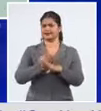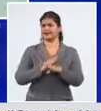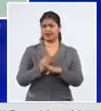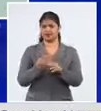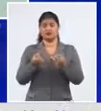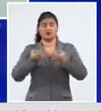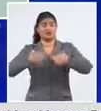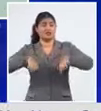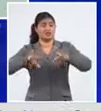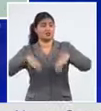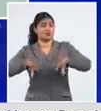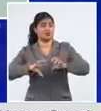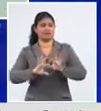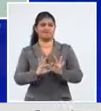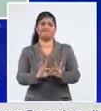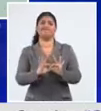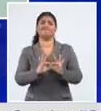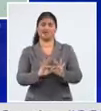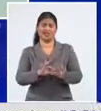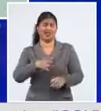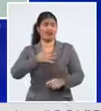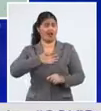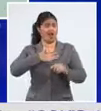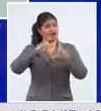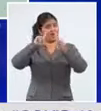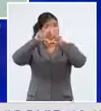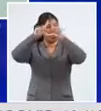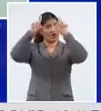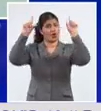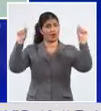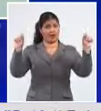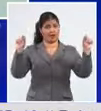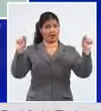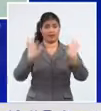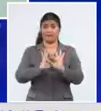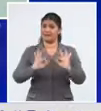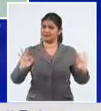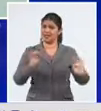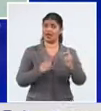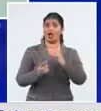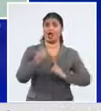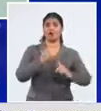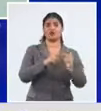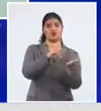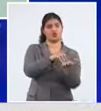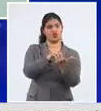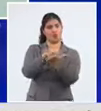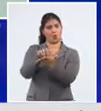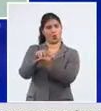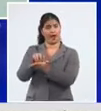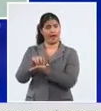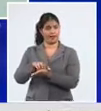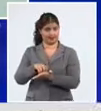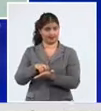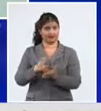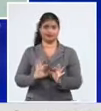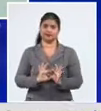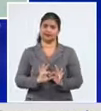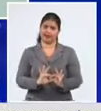la transmisión que se presenta en los territorios donde la positividad es más